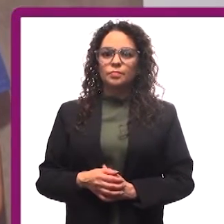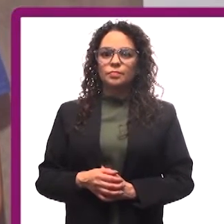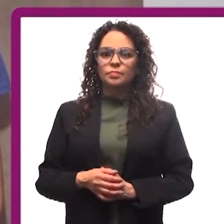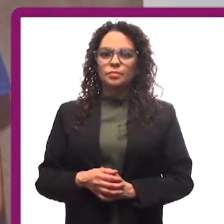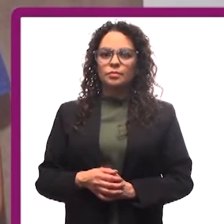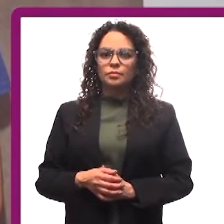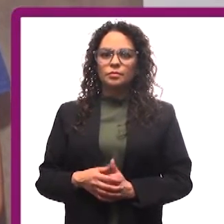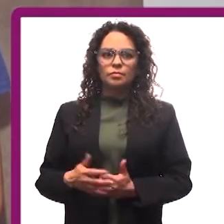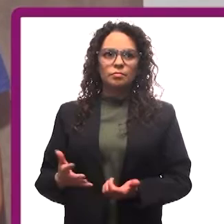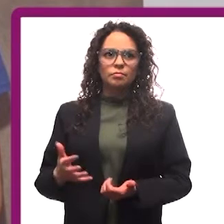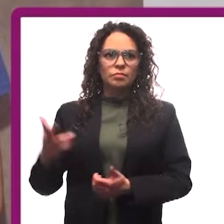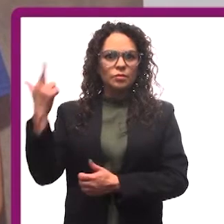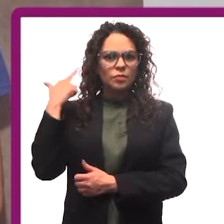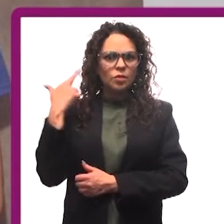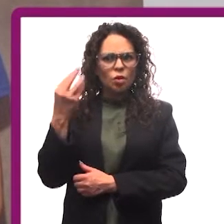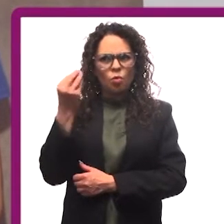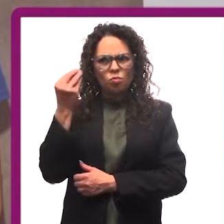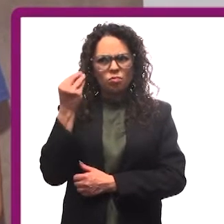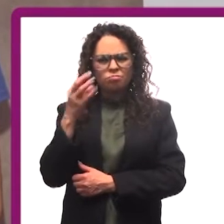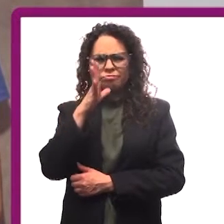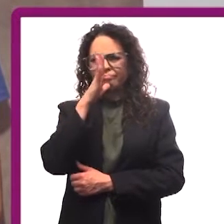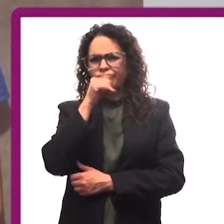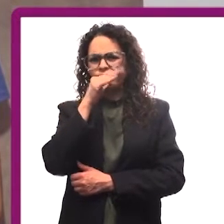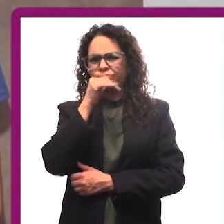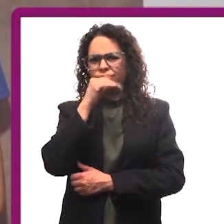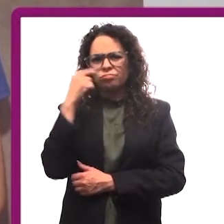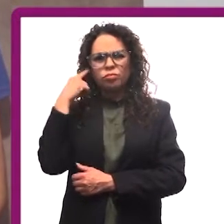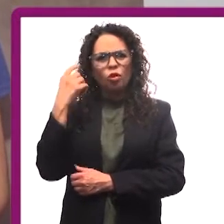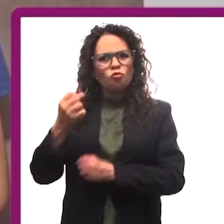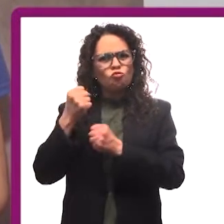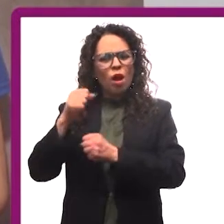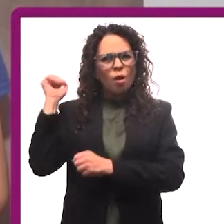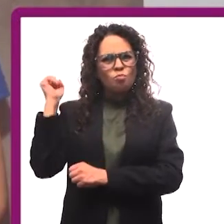Tampoco es que se pueda escuchar mucho con este ruido.